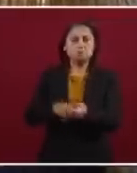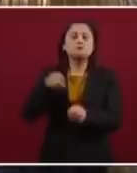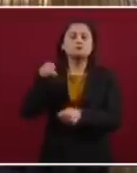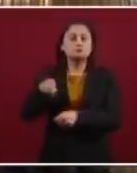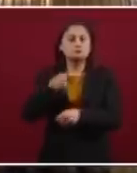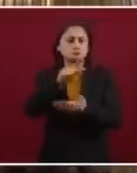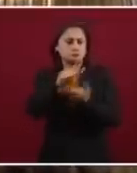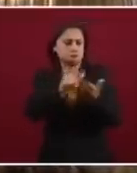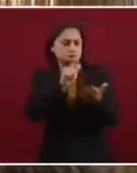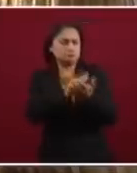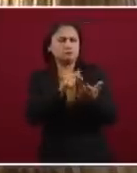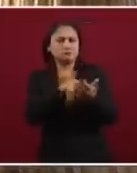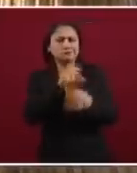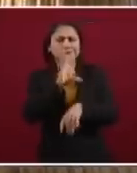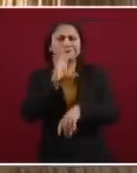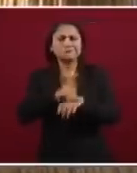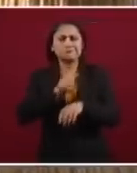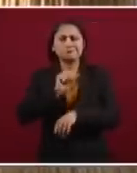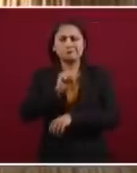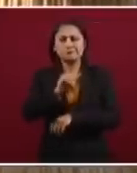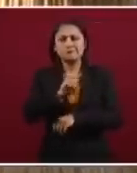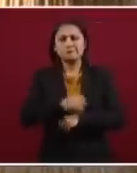como en todo